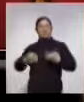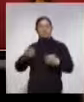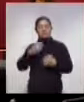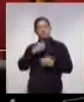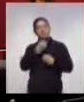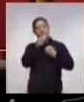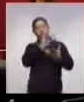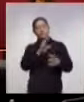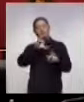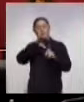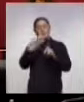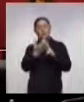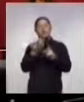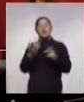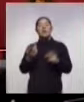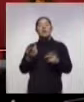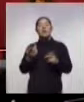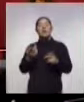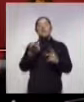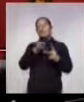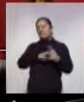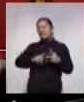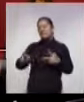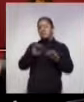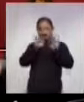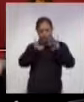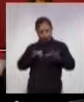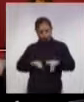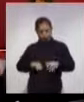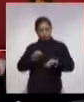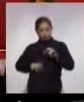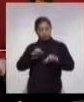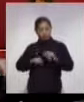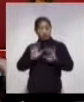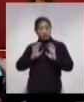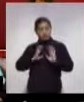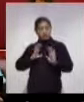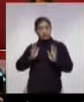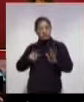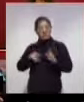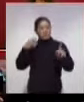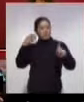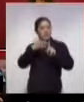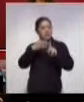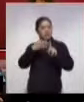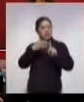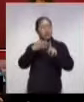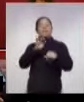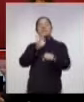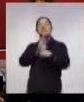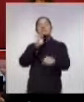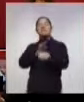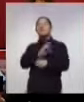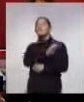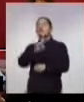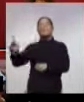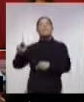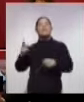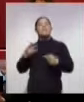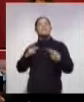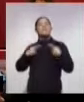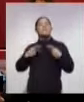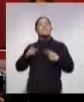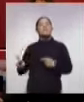Unión la iniciativa que elaboró el Poder Judicial de la Federación y que tiene como eje central la figura de los defensores del pueblo. Al presentar la